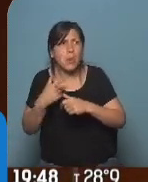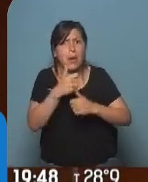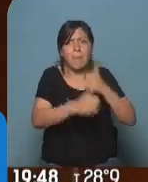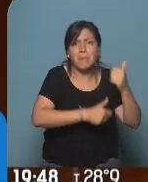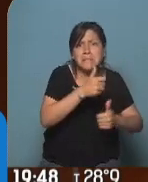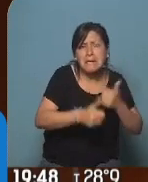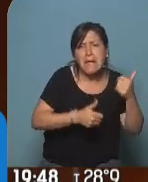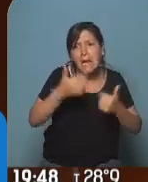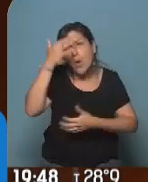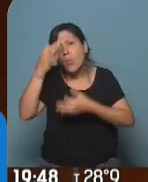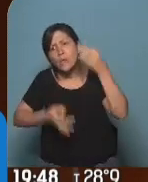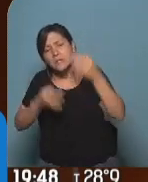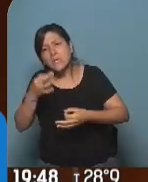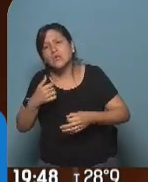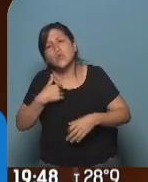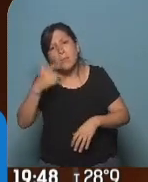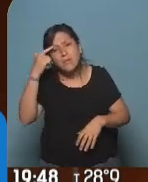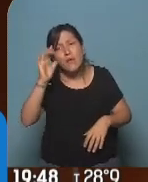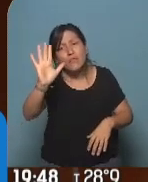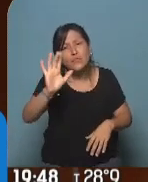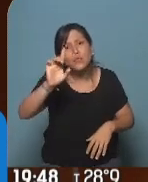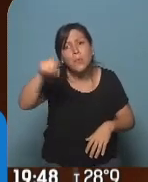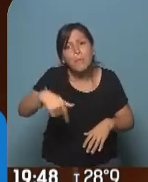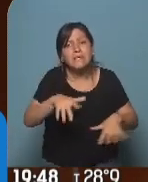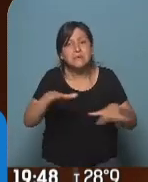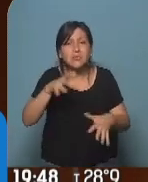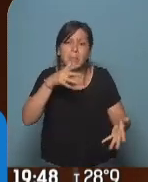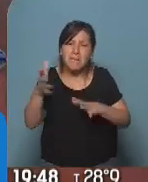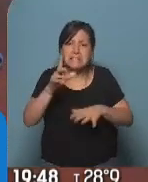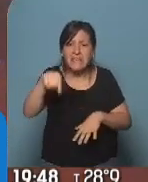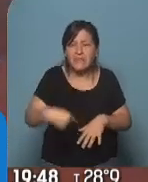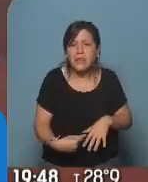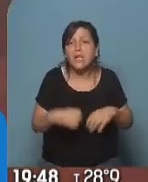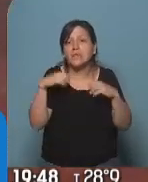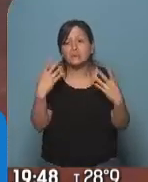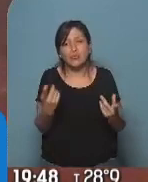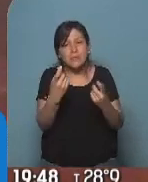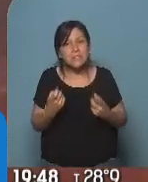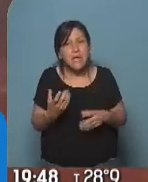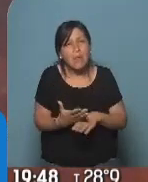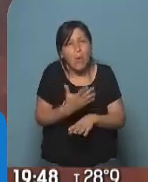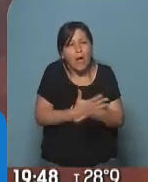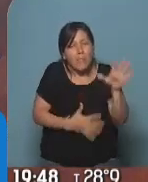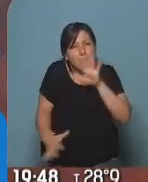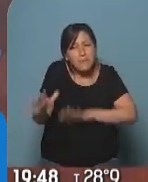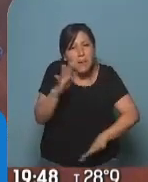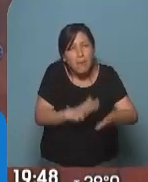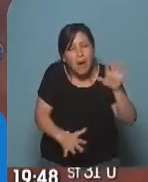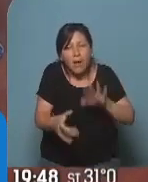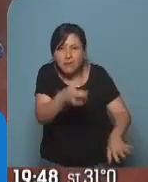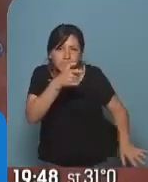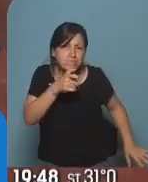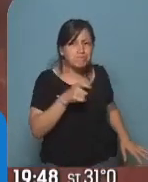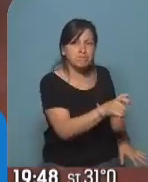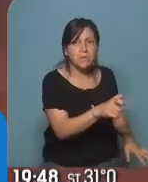yo creo que vamos a abrir esta y otras tantas situaciones similares entonces que estar preparados para tener la capacidad de dar respuesta a la operación política no